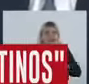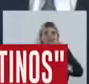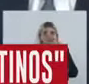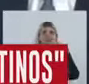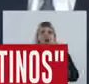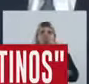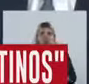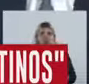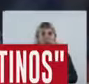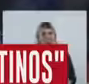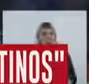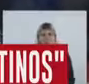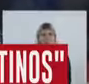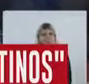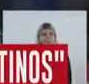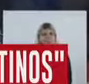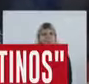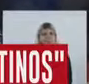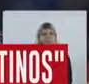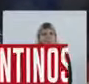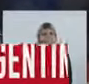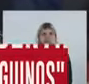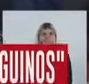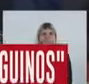no estaba pasando.